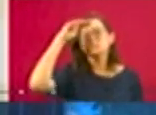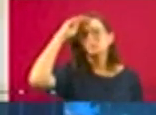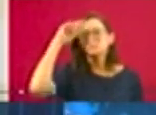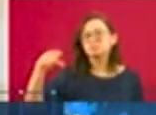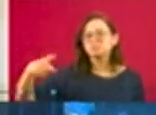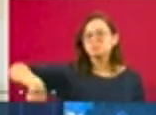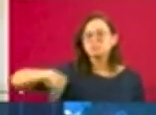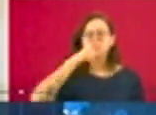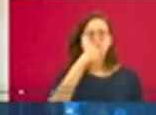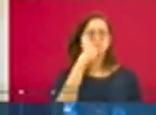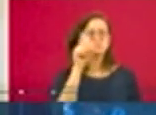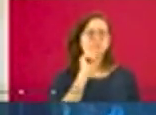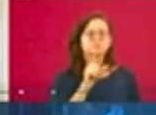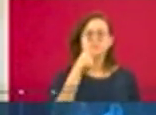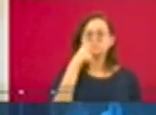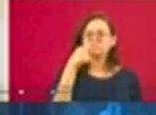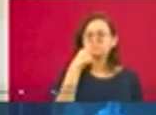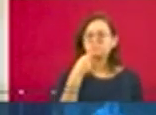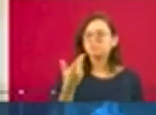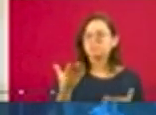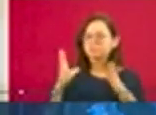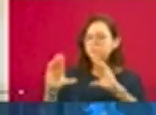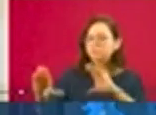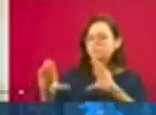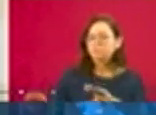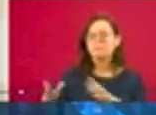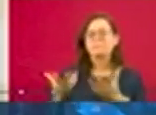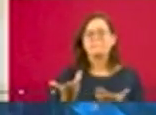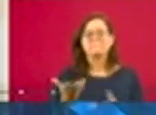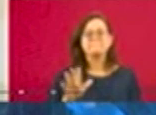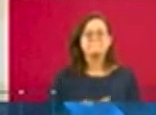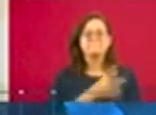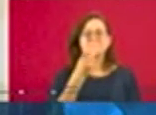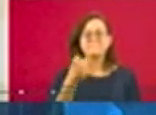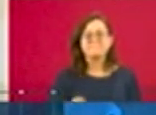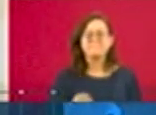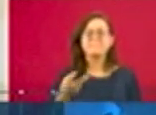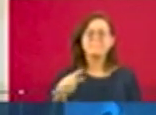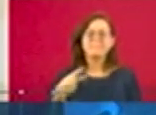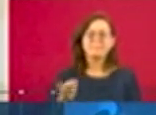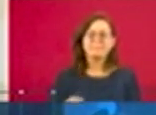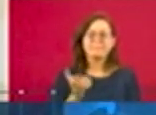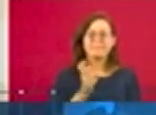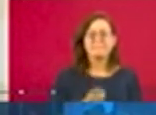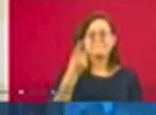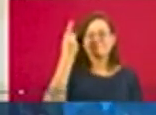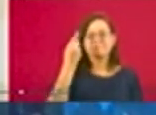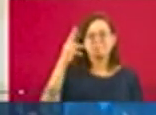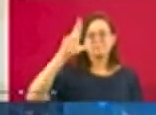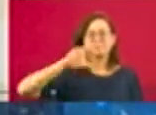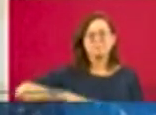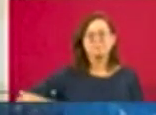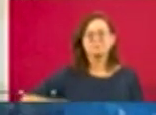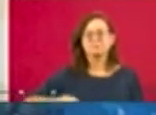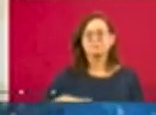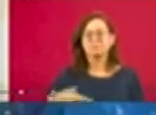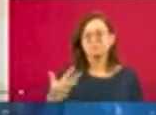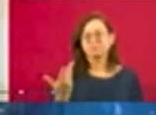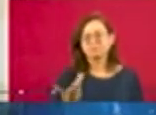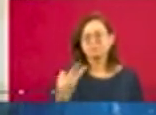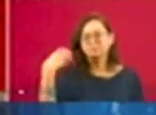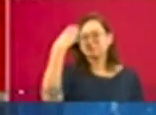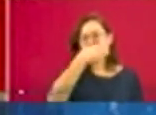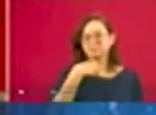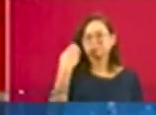estamos aprendiendo hoy de herramientas digitales los vamos a utilizar. Entonces también por ese lado la educación también va a tener un